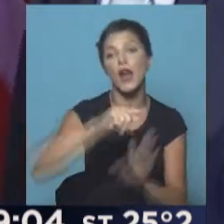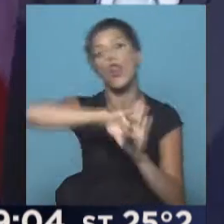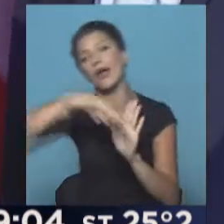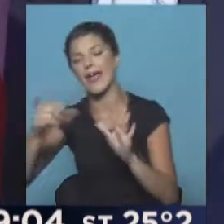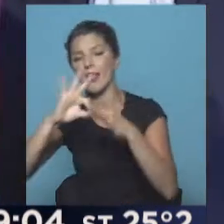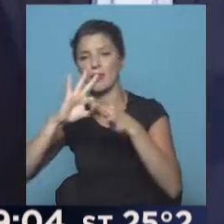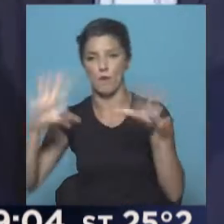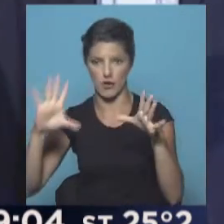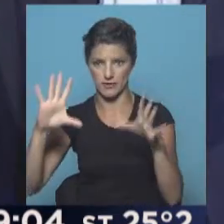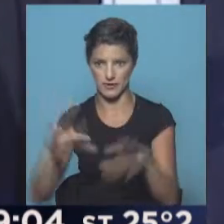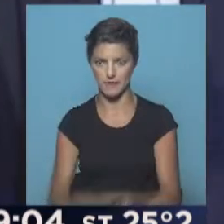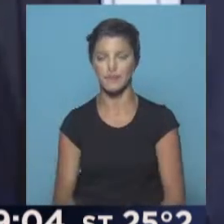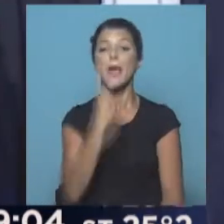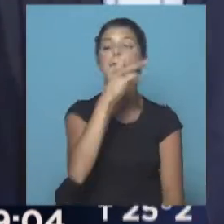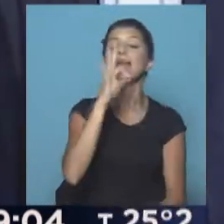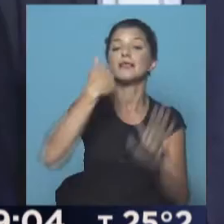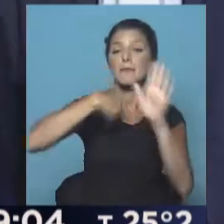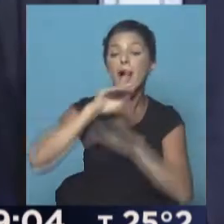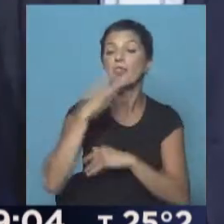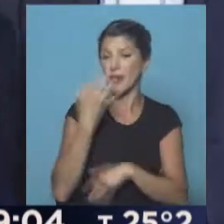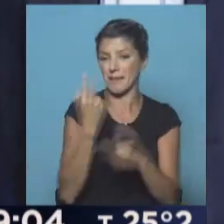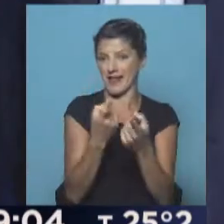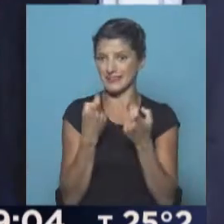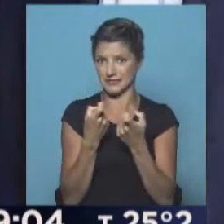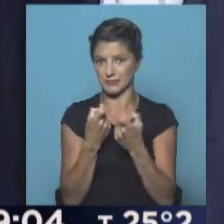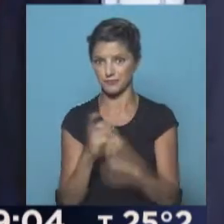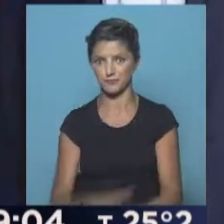la mayoría que tendrían para manejar la Cámara.